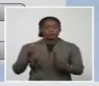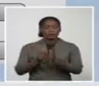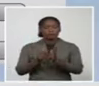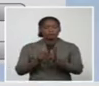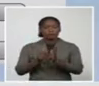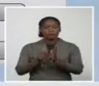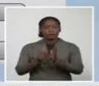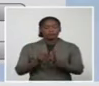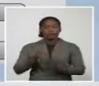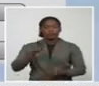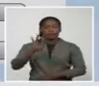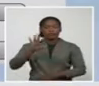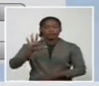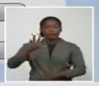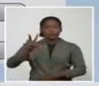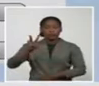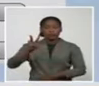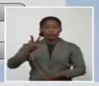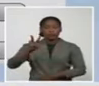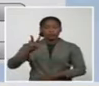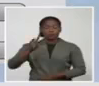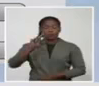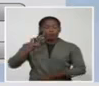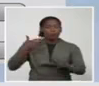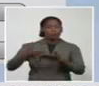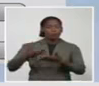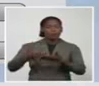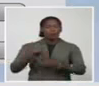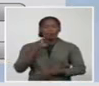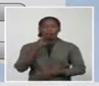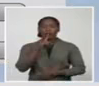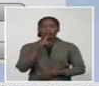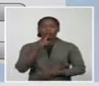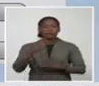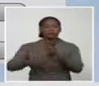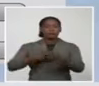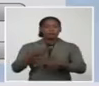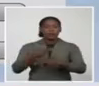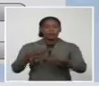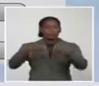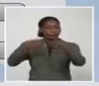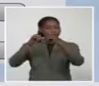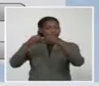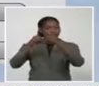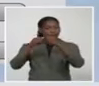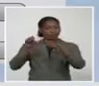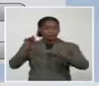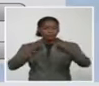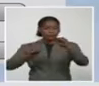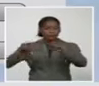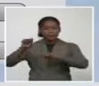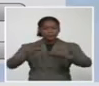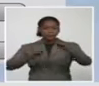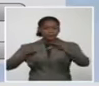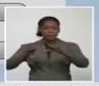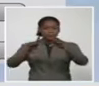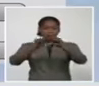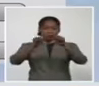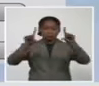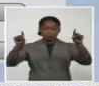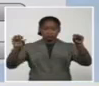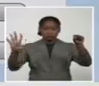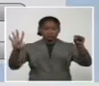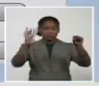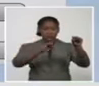2.963.852 muestras que se han procesado en nuestros laboratorios de biología molecular, que son 23